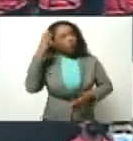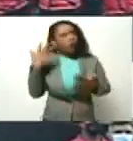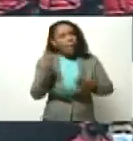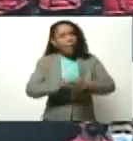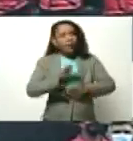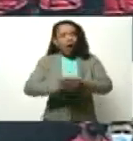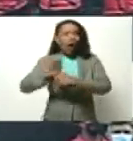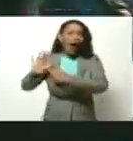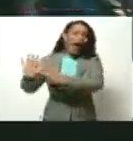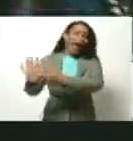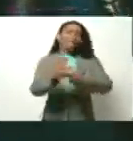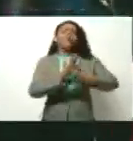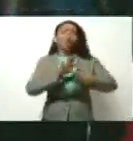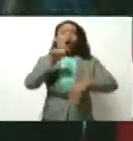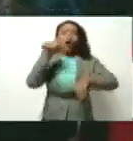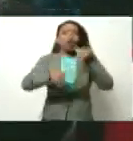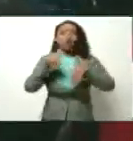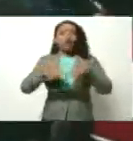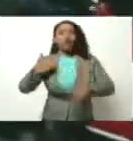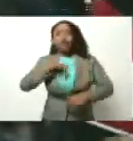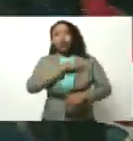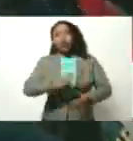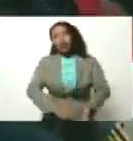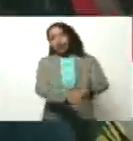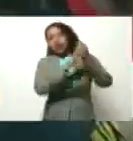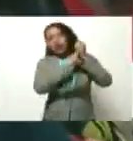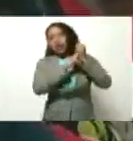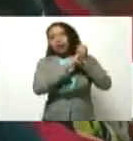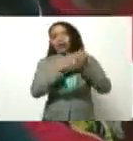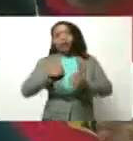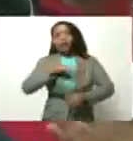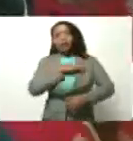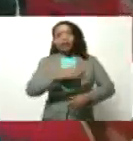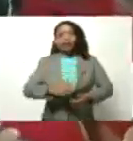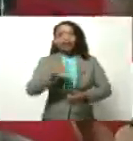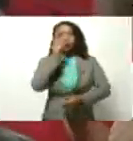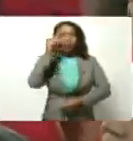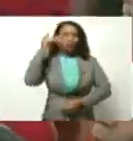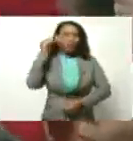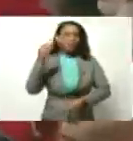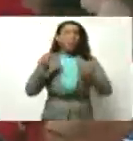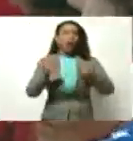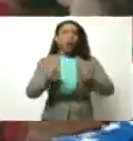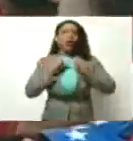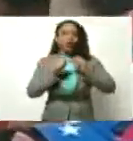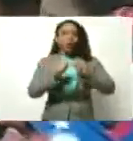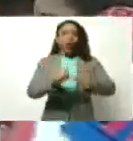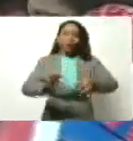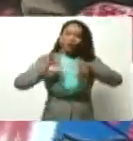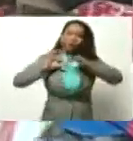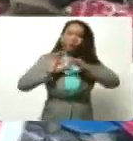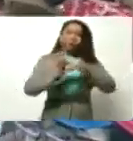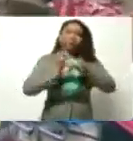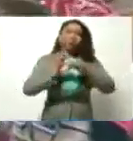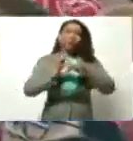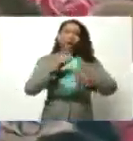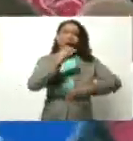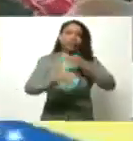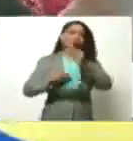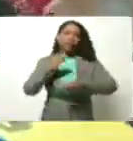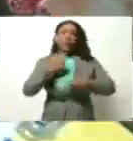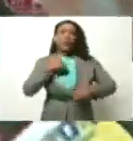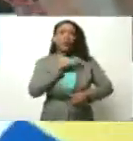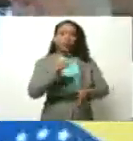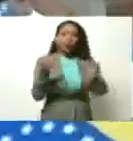ha sido un ejemplo en la elección de nuestros líderes de nuestras liderezas para seguir uniendo y consolidando